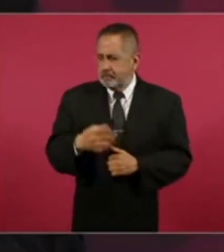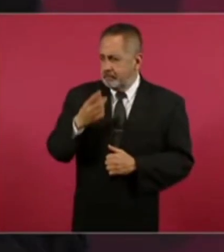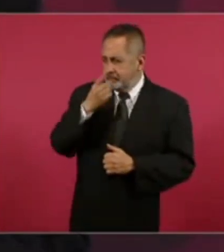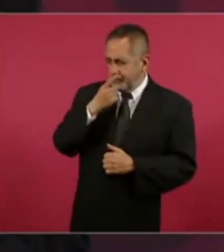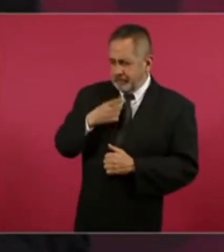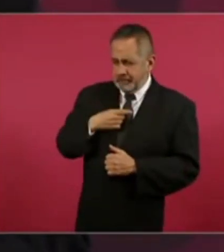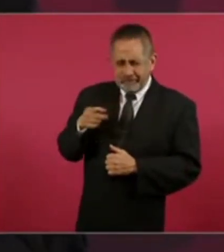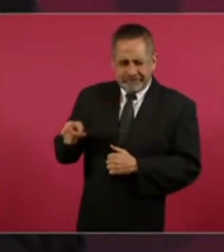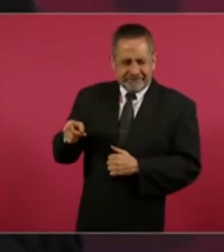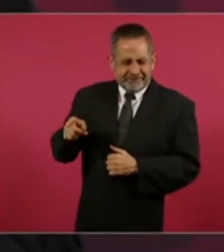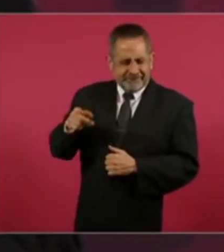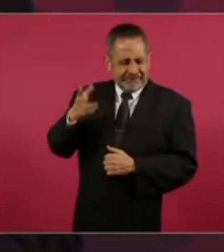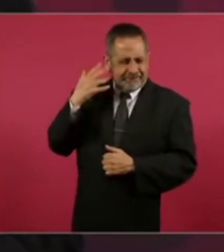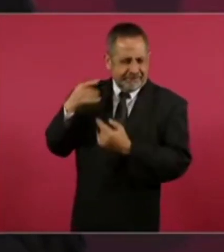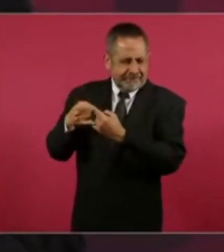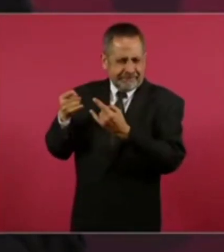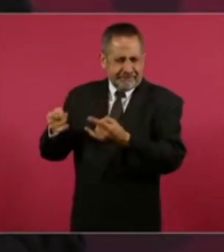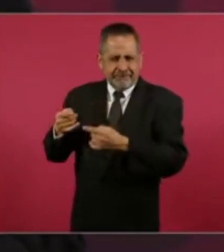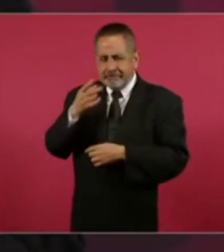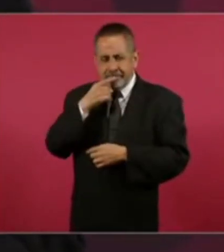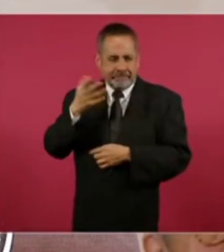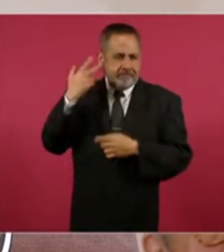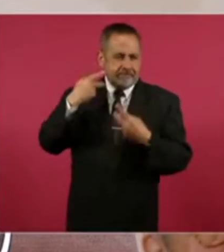nos robaron la presidencia